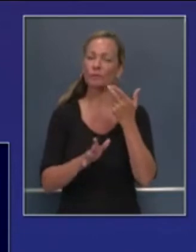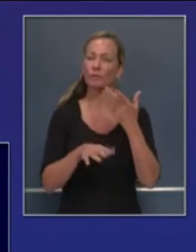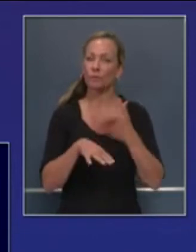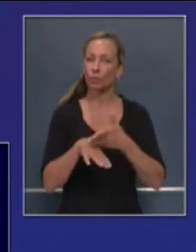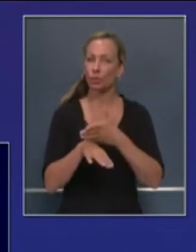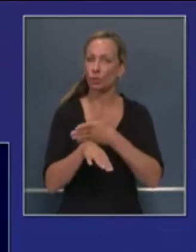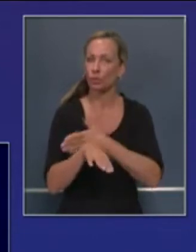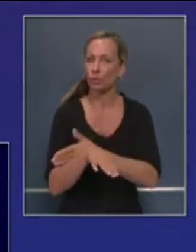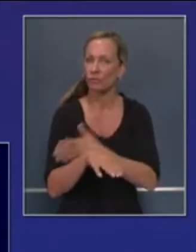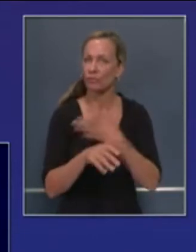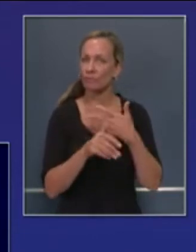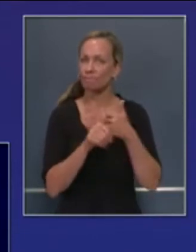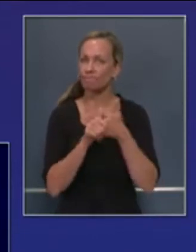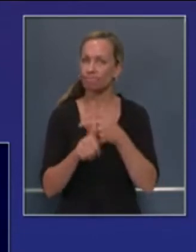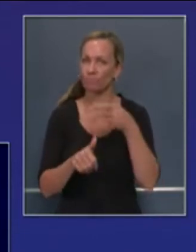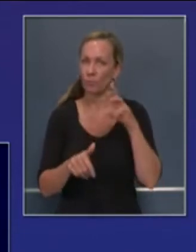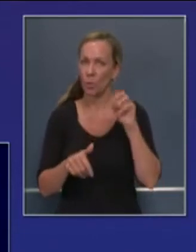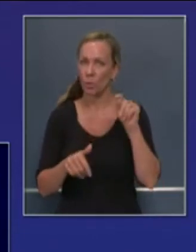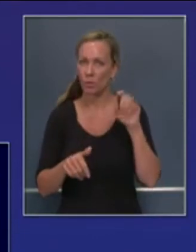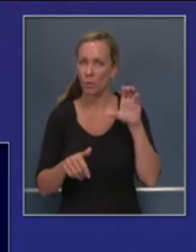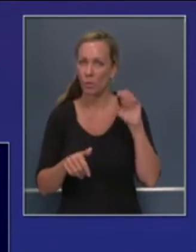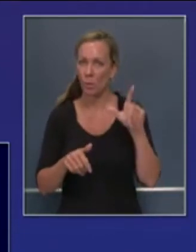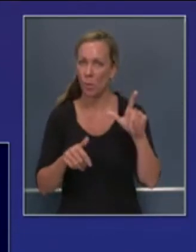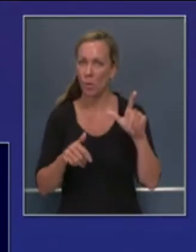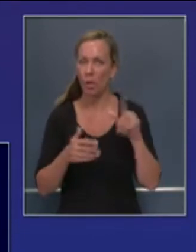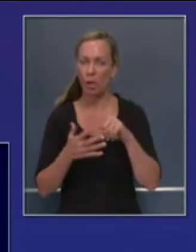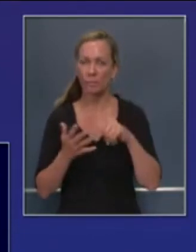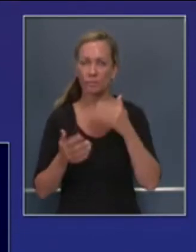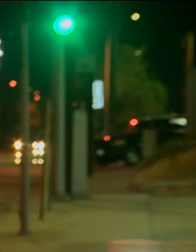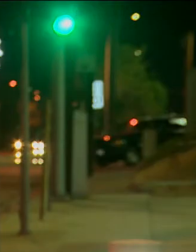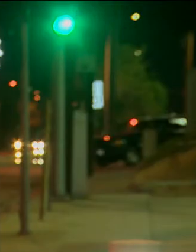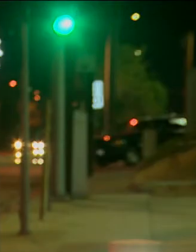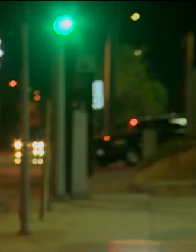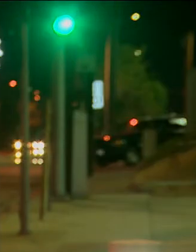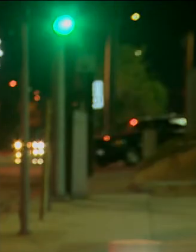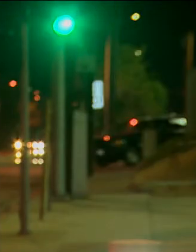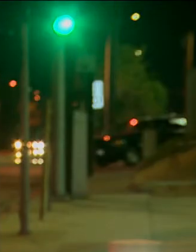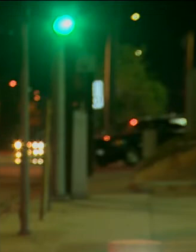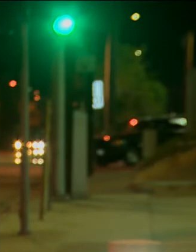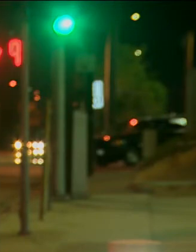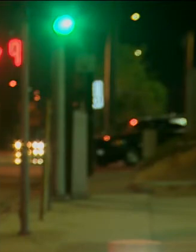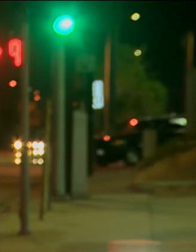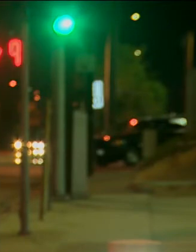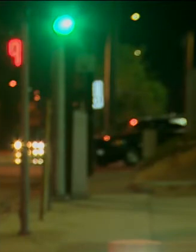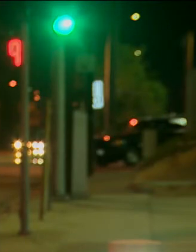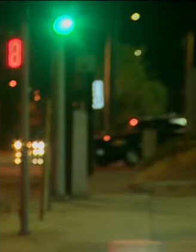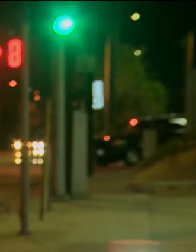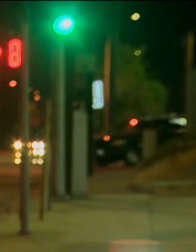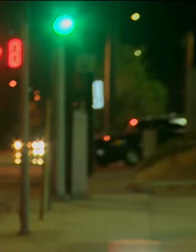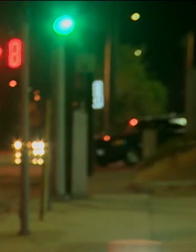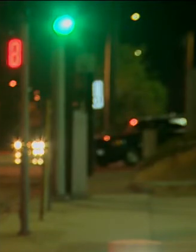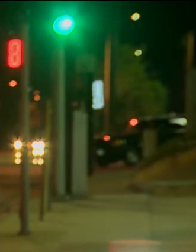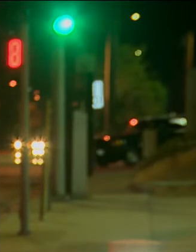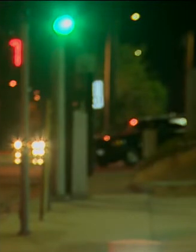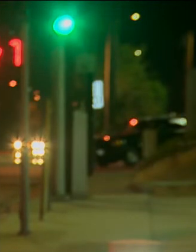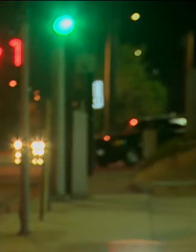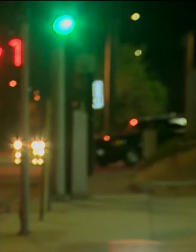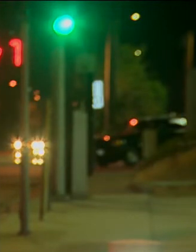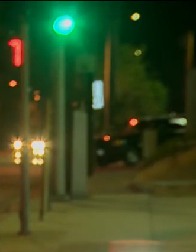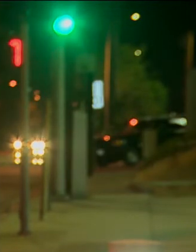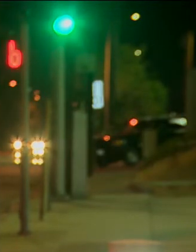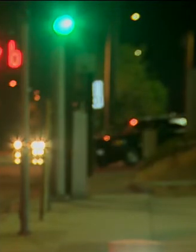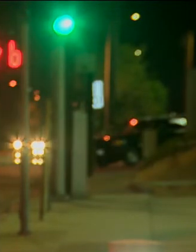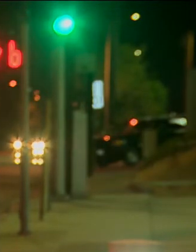positividad, particularmente en un periodo de 7 días y continuada vigilancia. Y a finales de esta semana, el gobernador anunciará los lineamientos para la